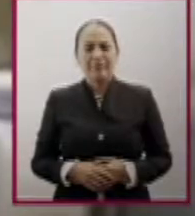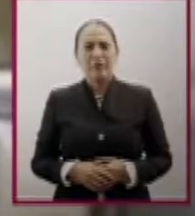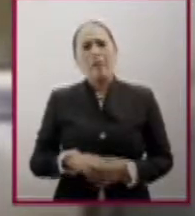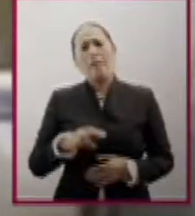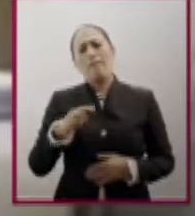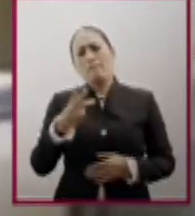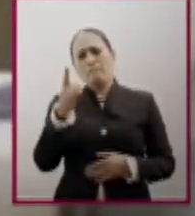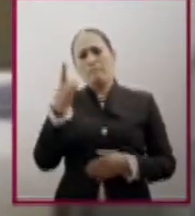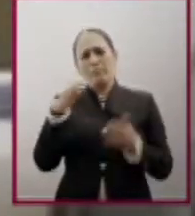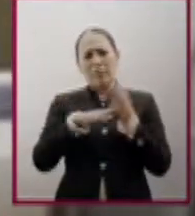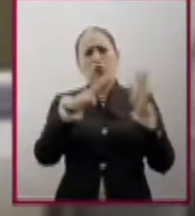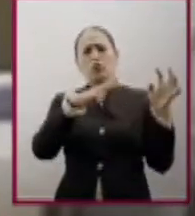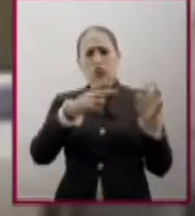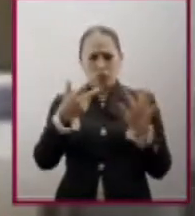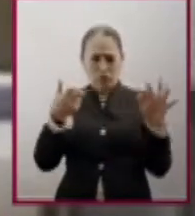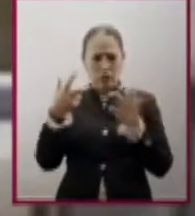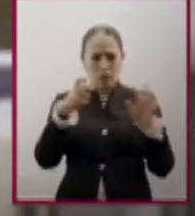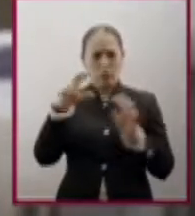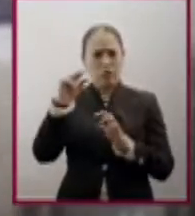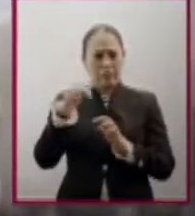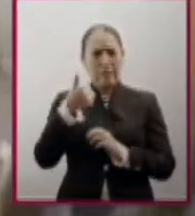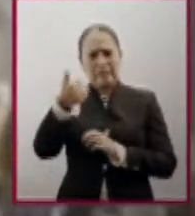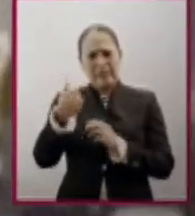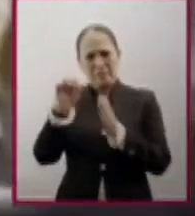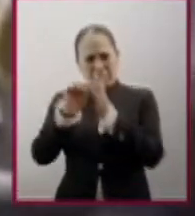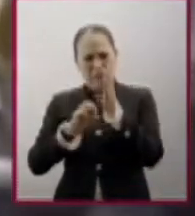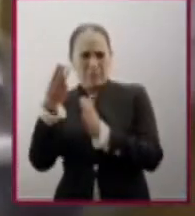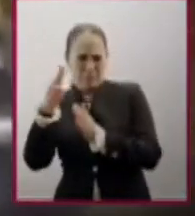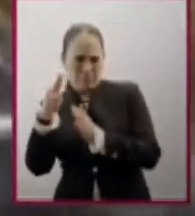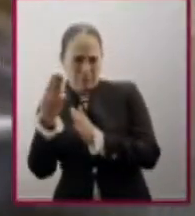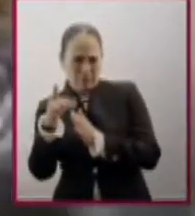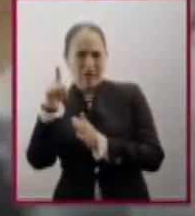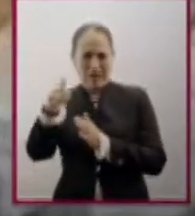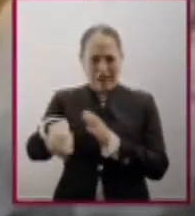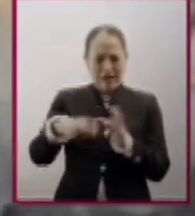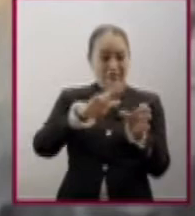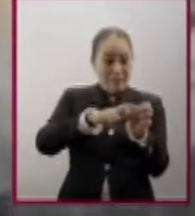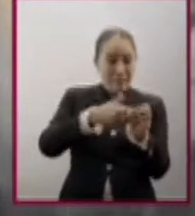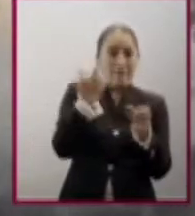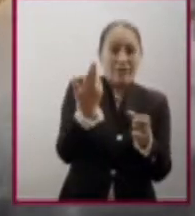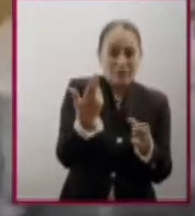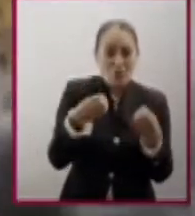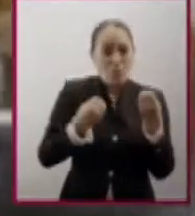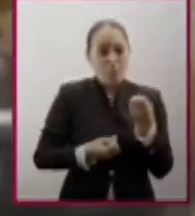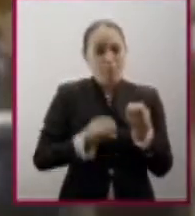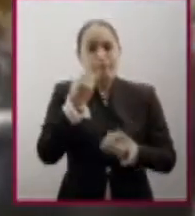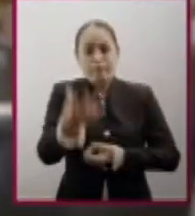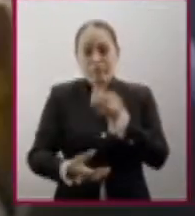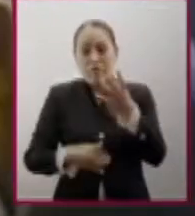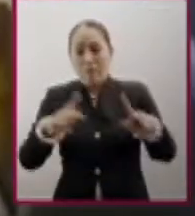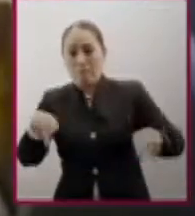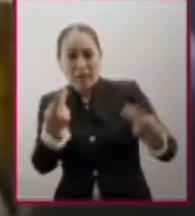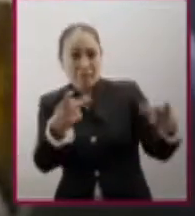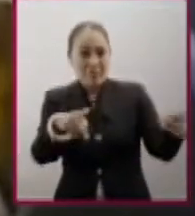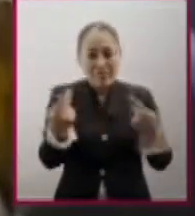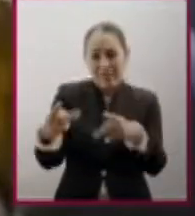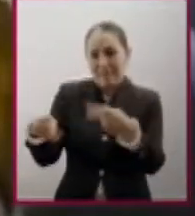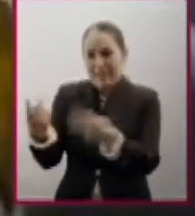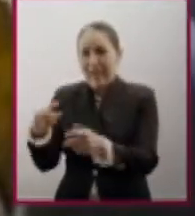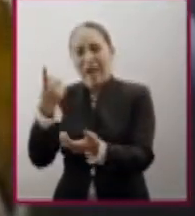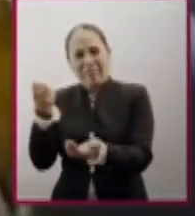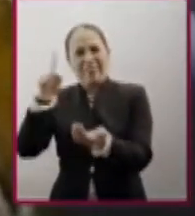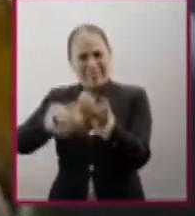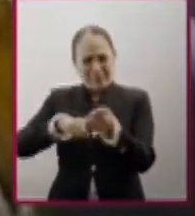En mayo de 1886, esta famosa bebida de cola había nacido y se vendía en las fuentes de sodas que estaban dentro